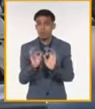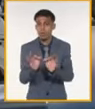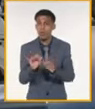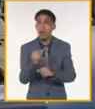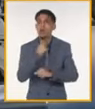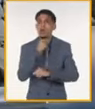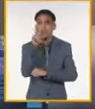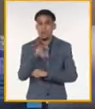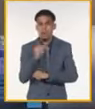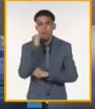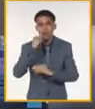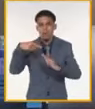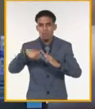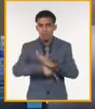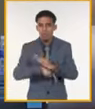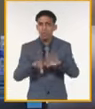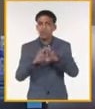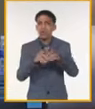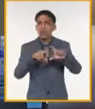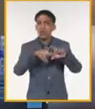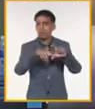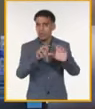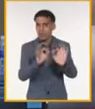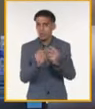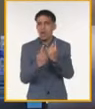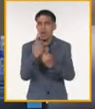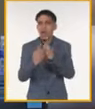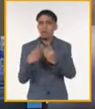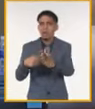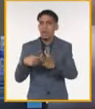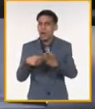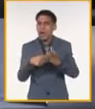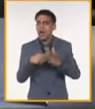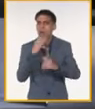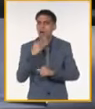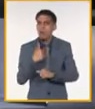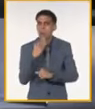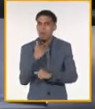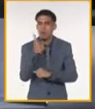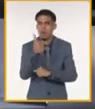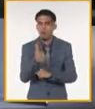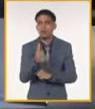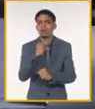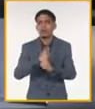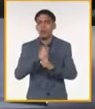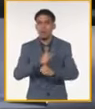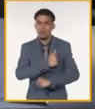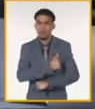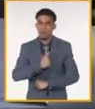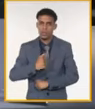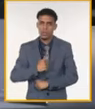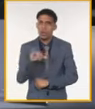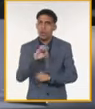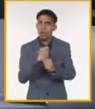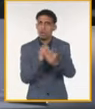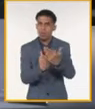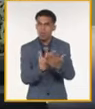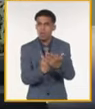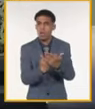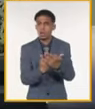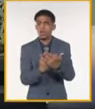evaluación más integral de Su contenido y con varios criterios en aras de perfeccionar y fortalecer la calidad de las propuestas de acuerdo con la